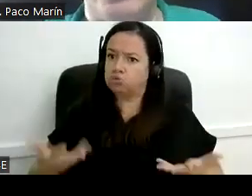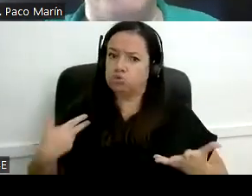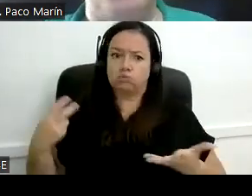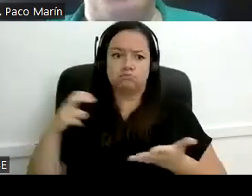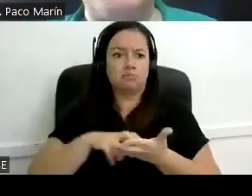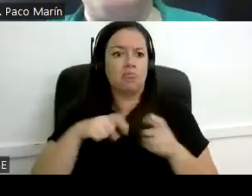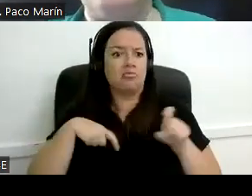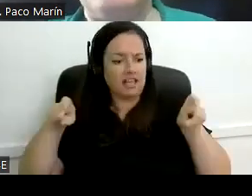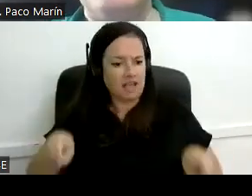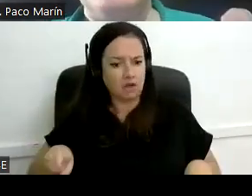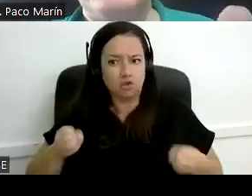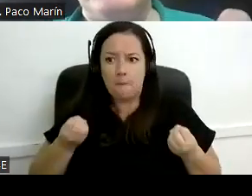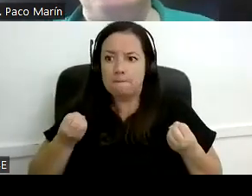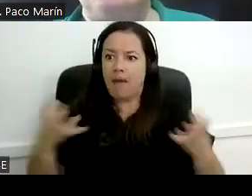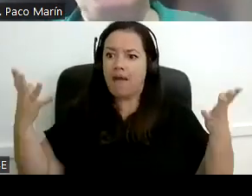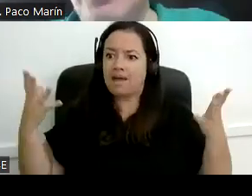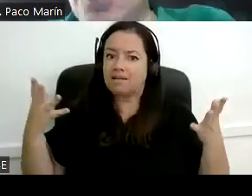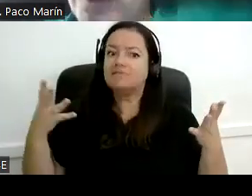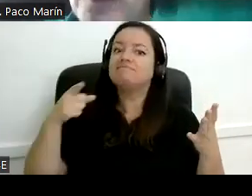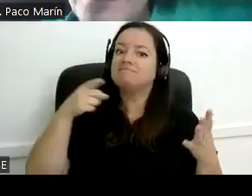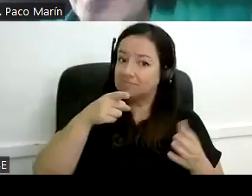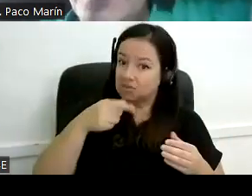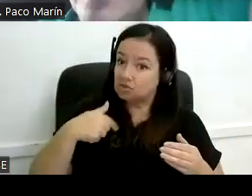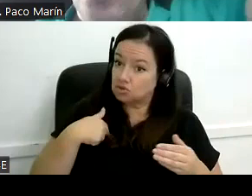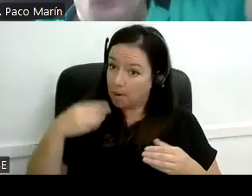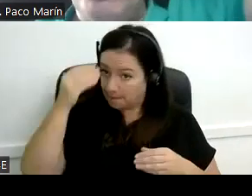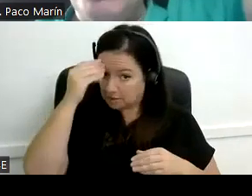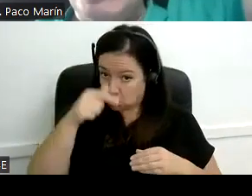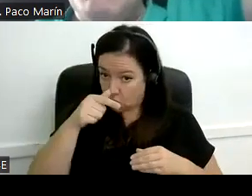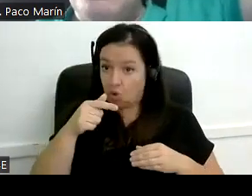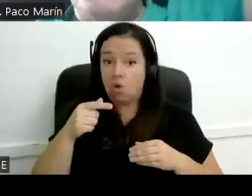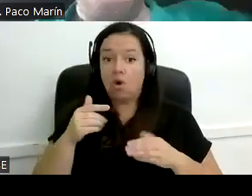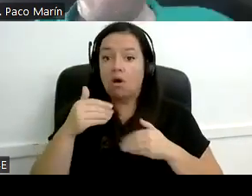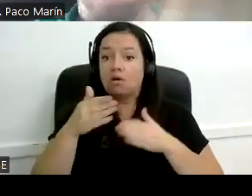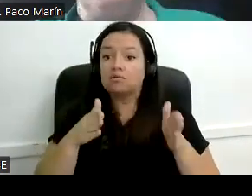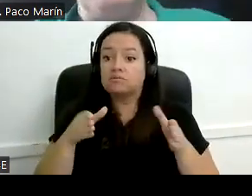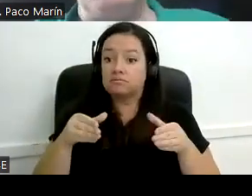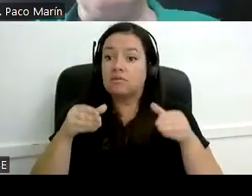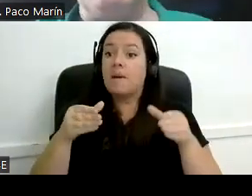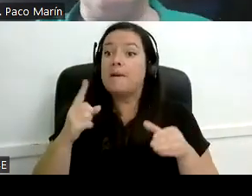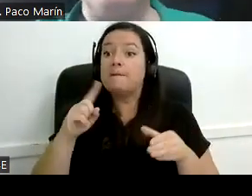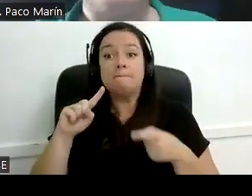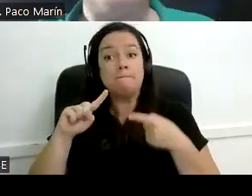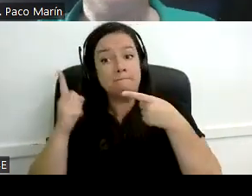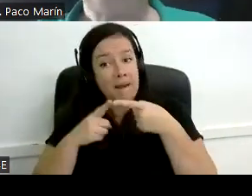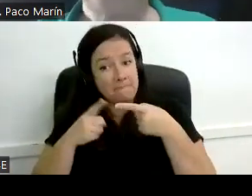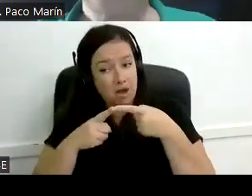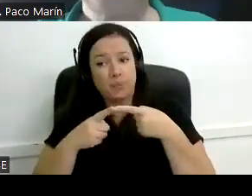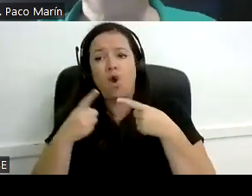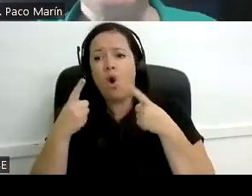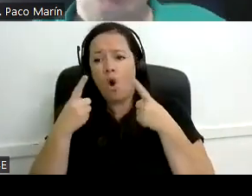levantamos descansados. Por lo tanto, es un producto que yo lo situaría justo después del cambio de hábitos que hemos